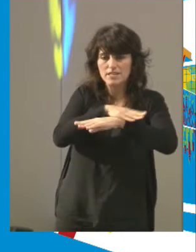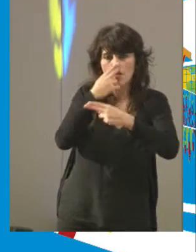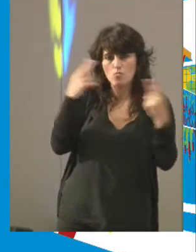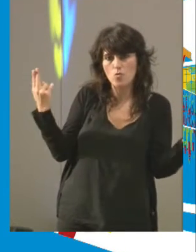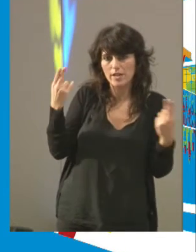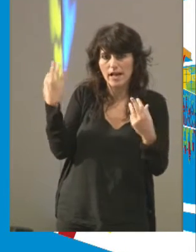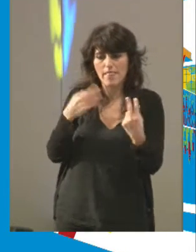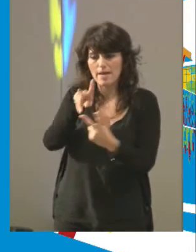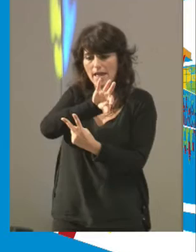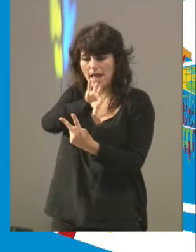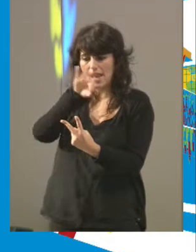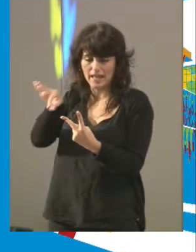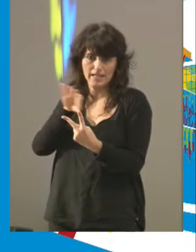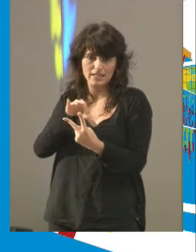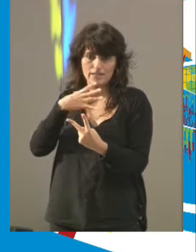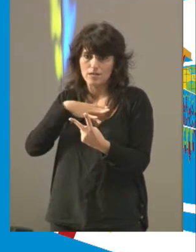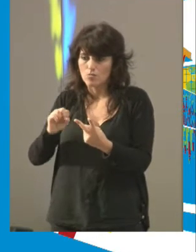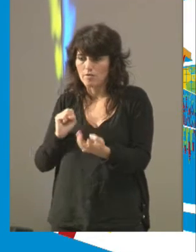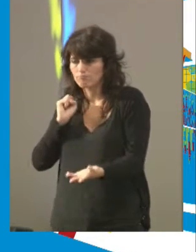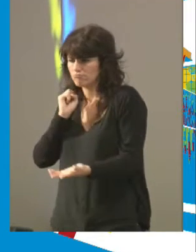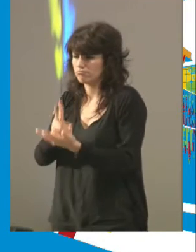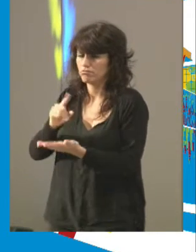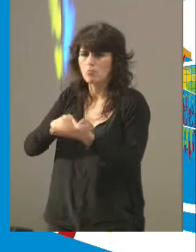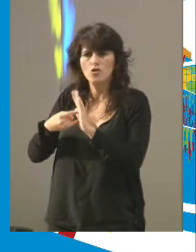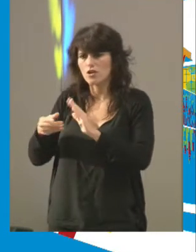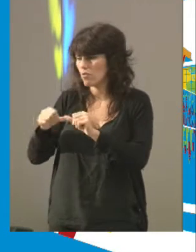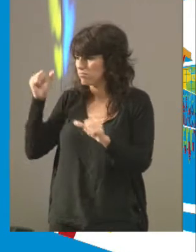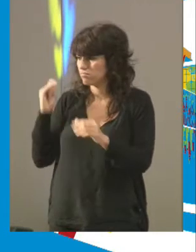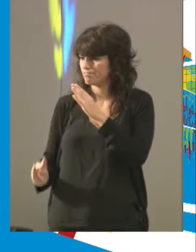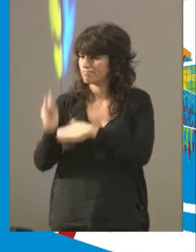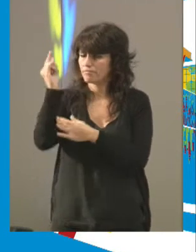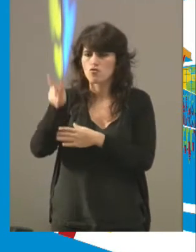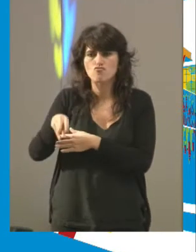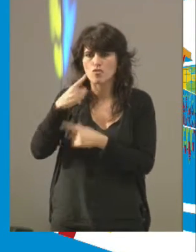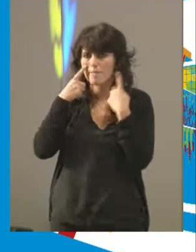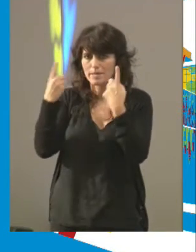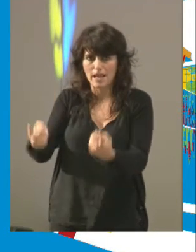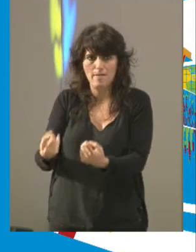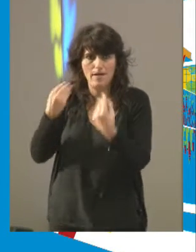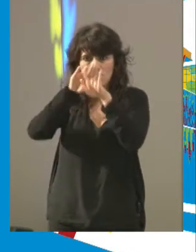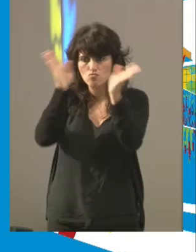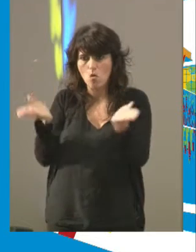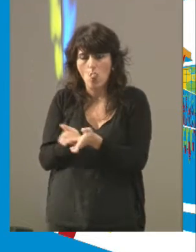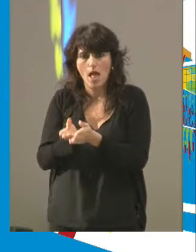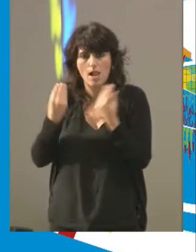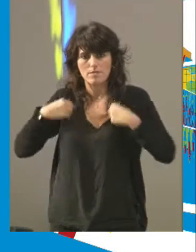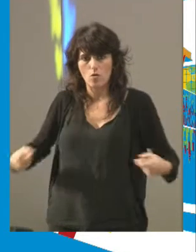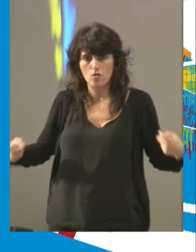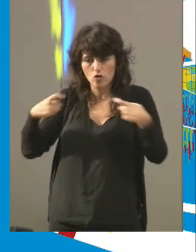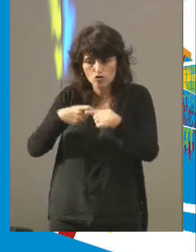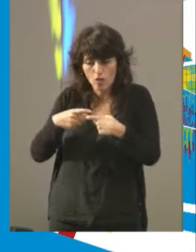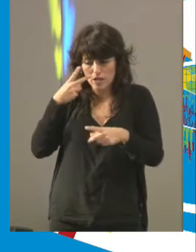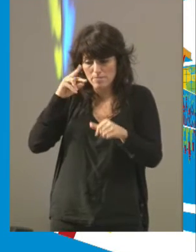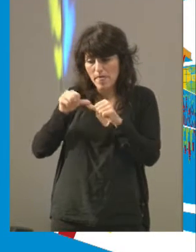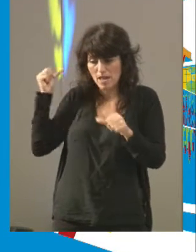Para obtener esto teníamos que elegir si lanzábamos y nos tirábamos a la piscina un proyecto que no se había hecho nunca a nivel mundial a la escala como un ámbito del consorcio. Había experiencias